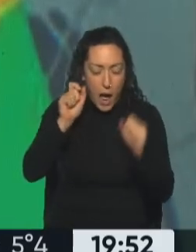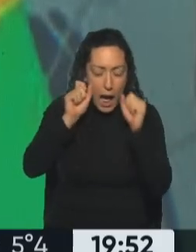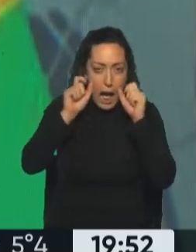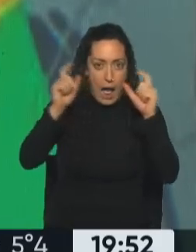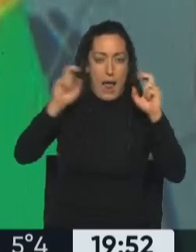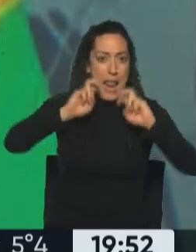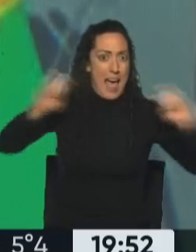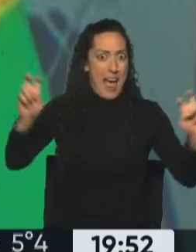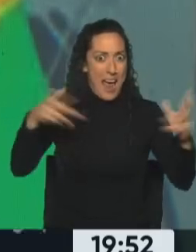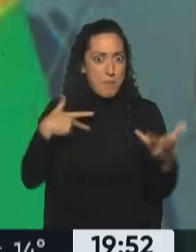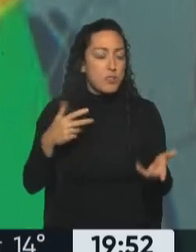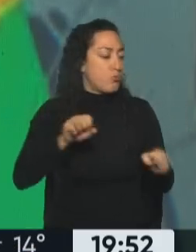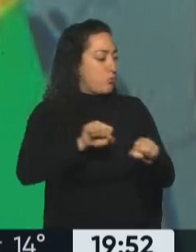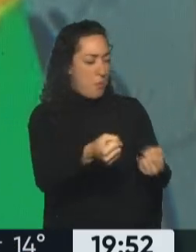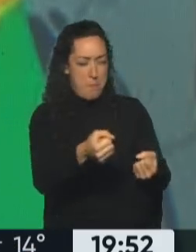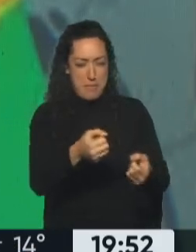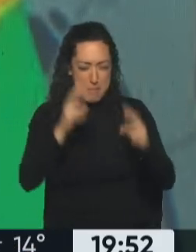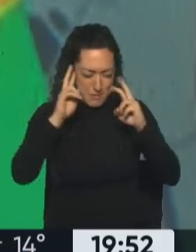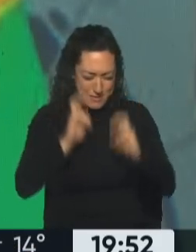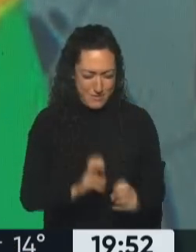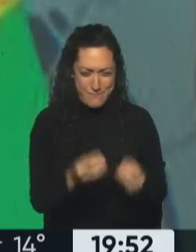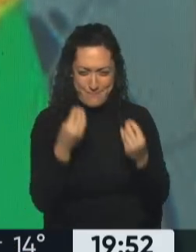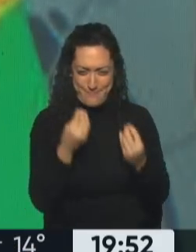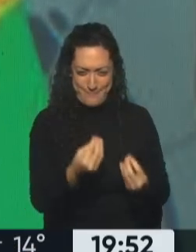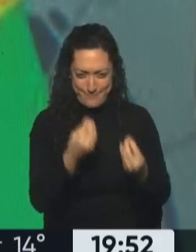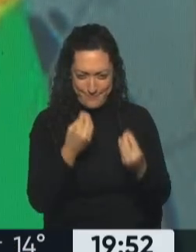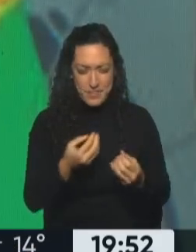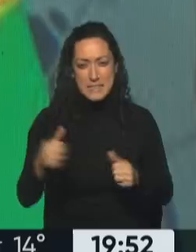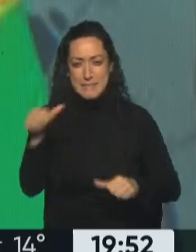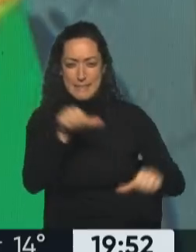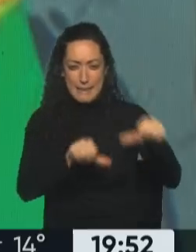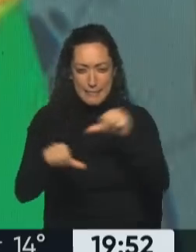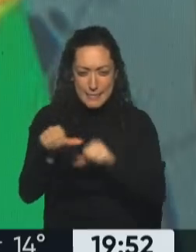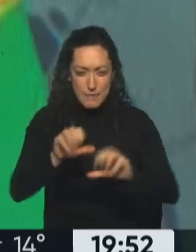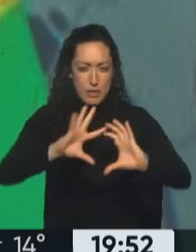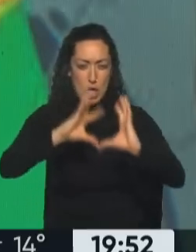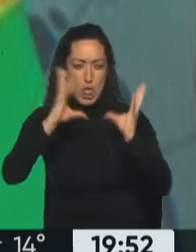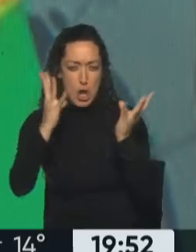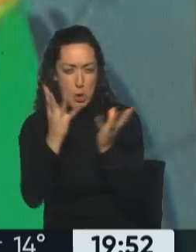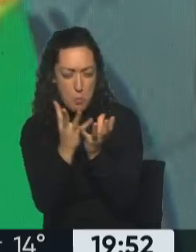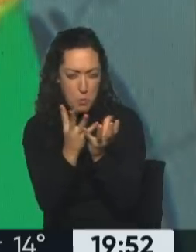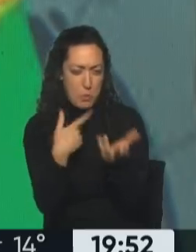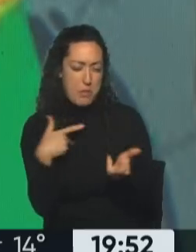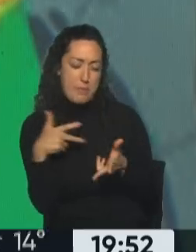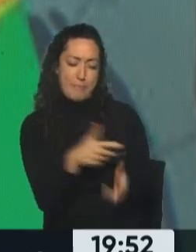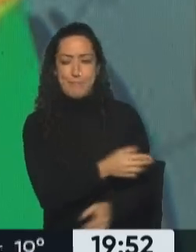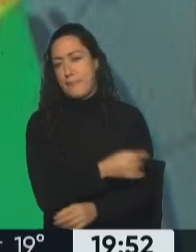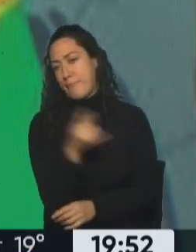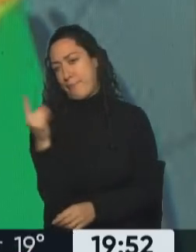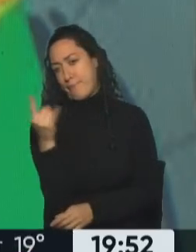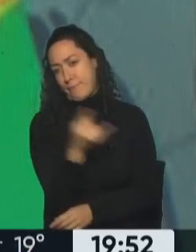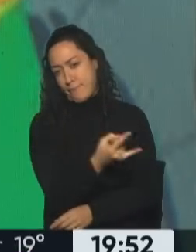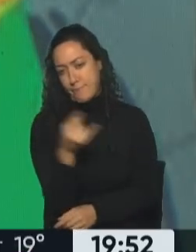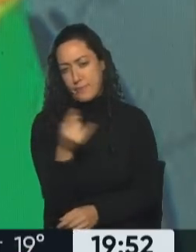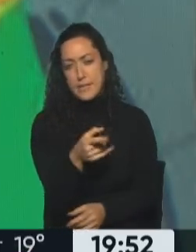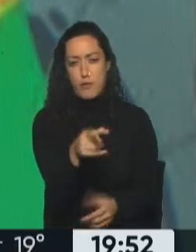suspendieron para investigar lo ocurrido y salieron diferentes científicos de todas partes del mundo a afirmar que esto no es así, que se trata de un